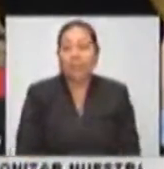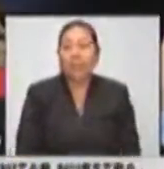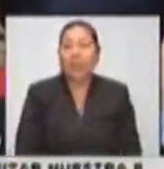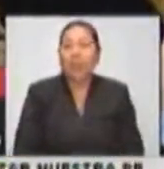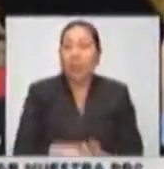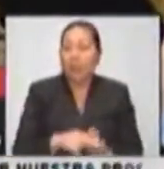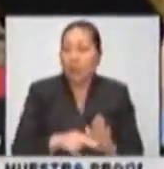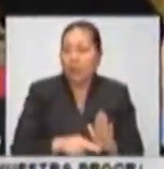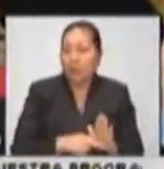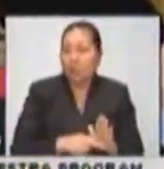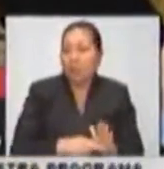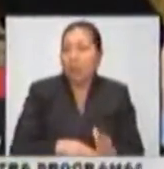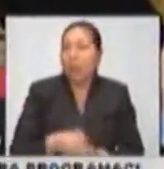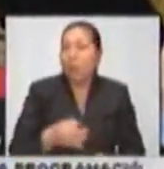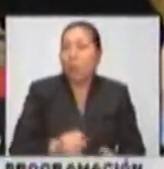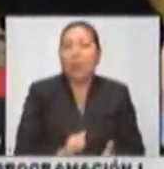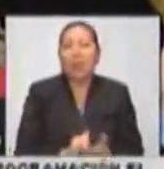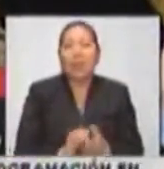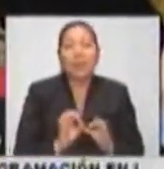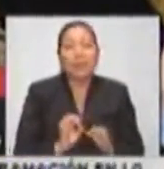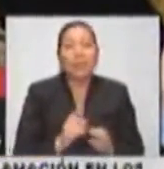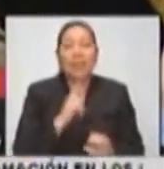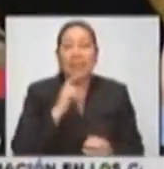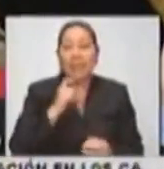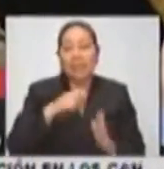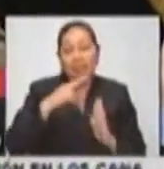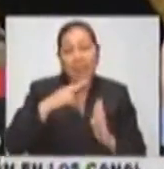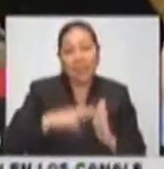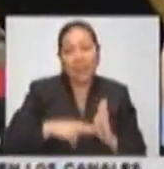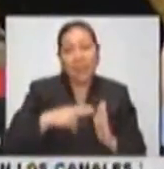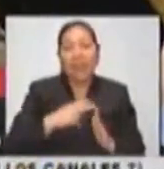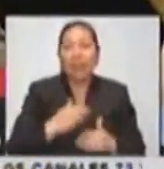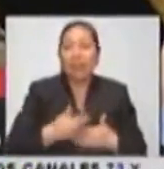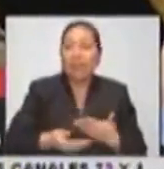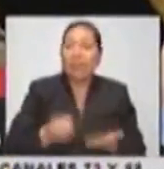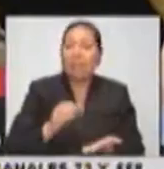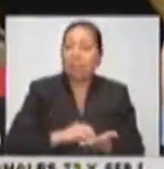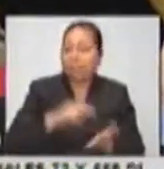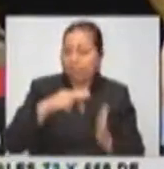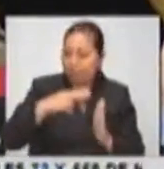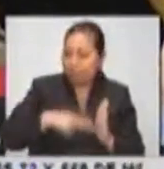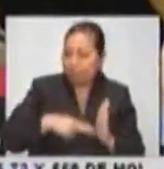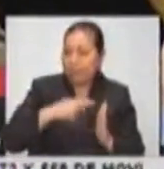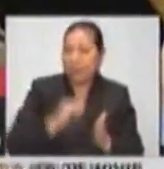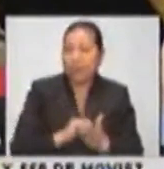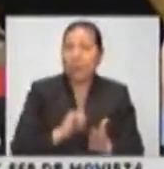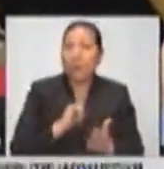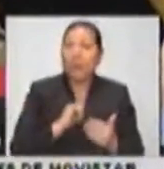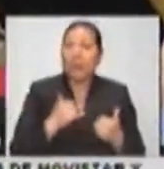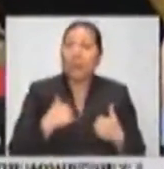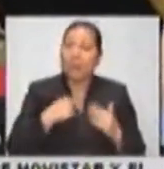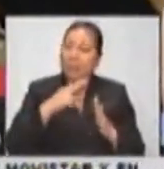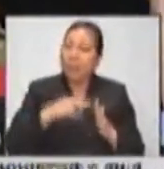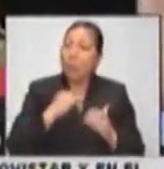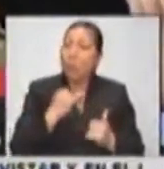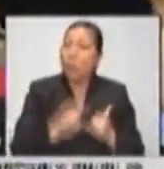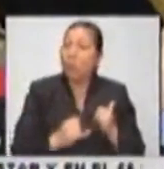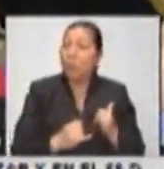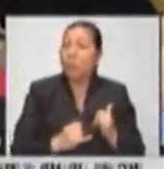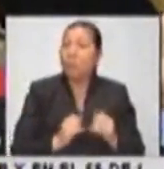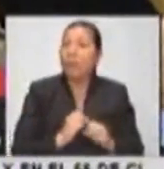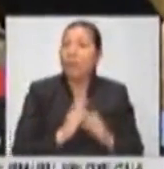norma jurídica. Lo que sí creemos que necesitamos revisar eso cada vez más. Los que yo he tenido que revisar en los últimos